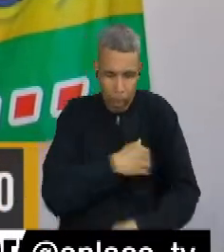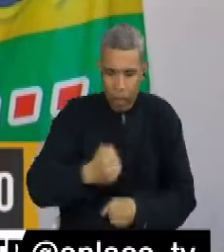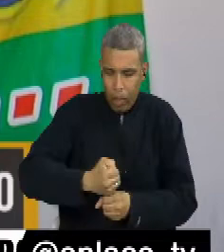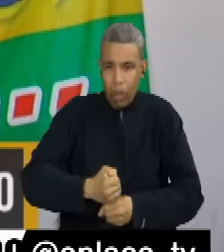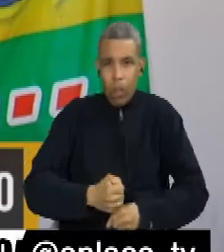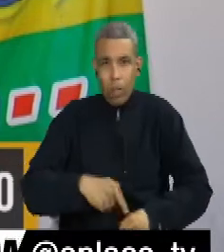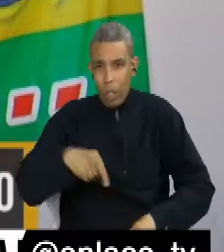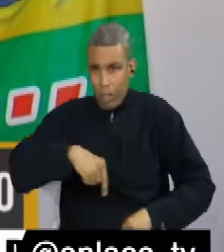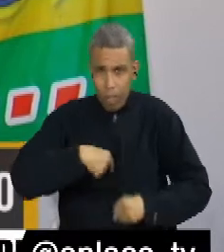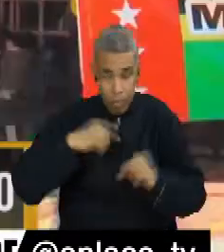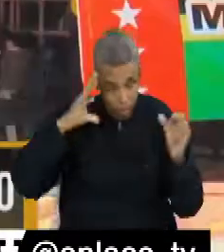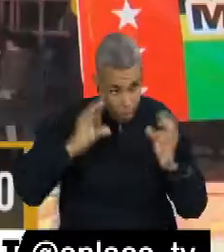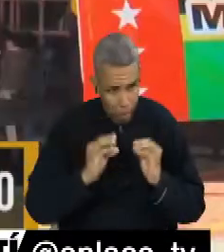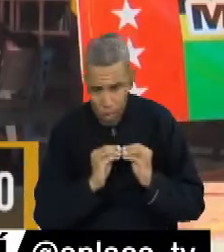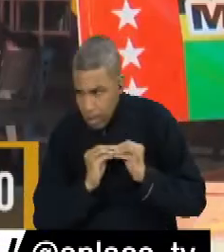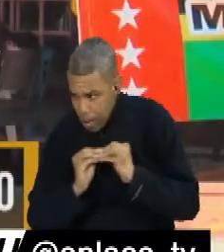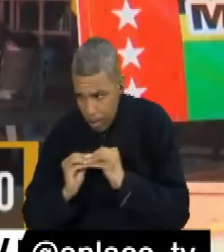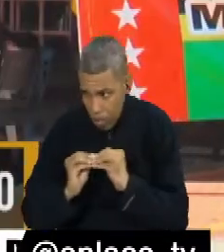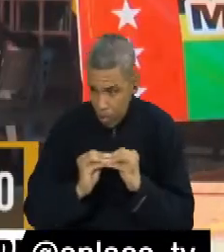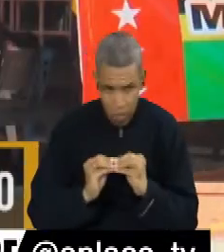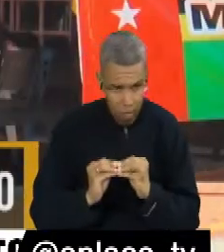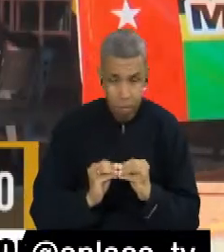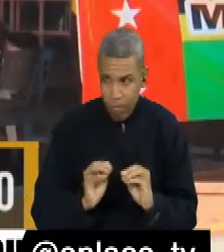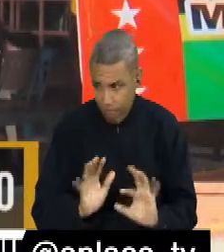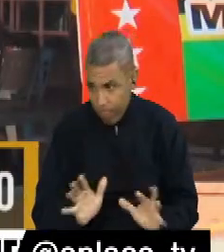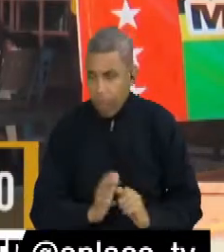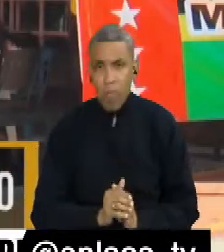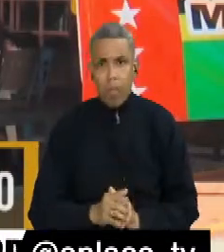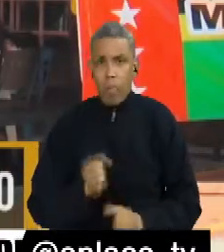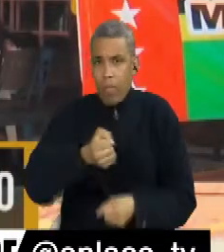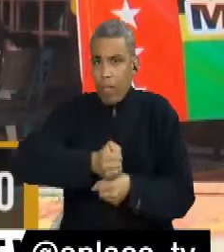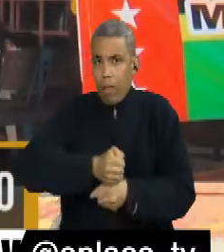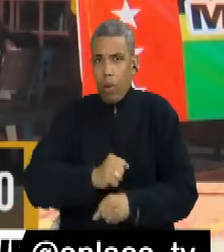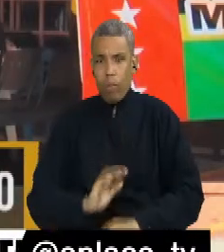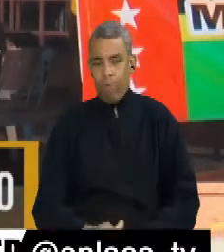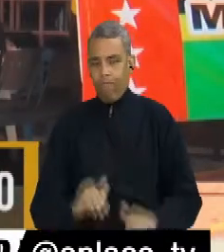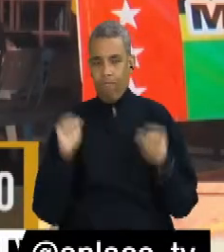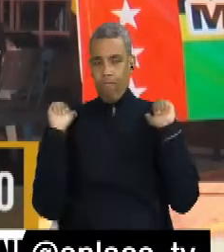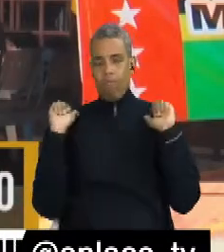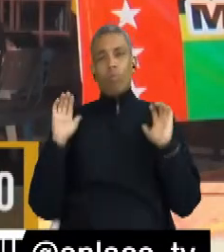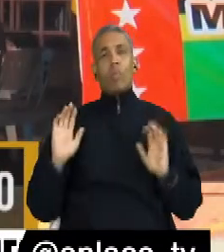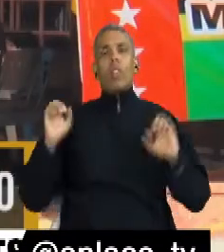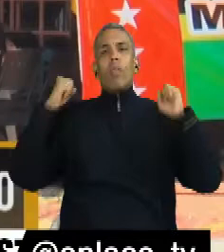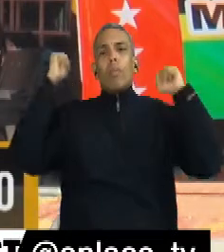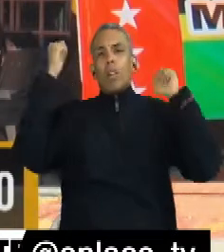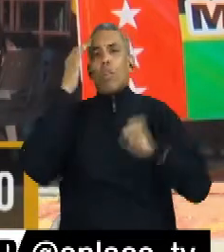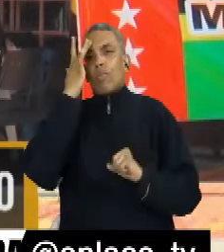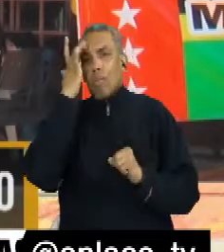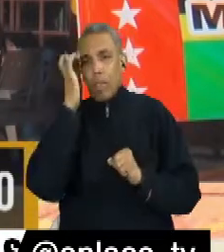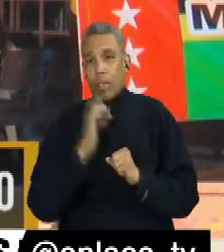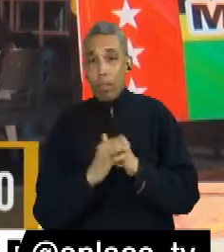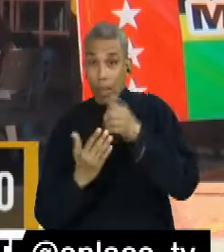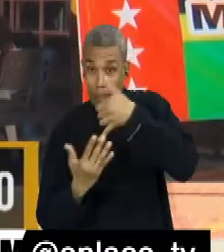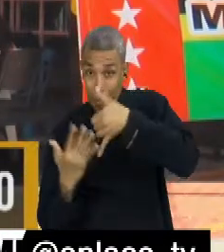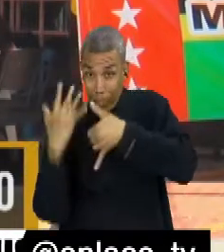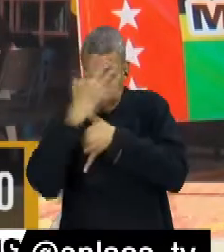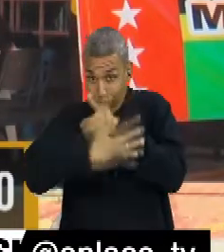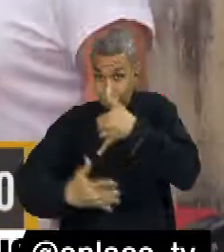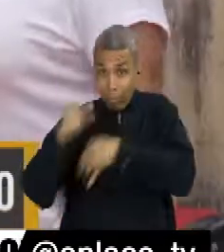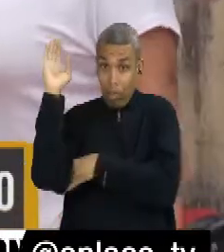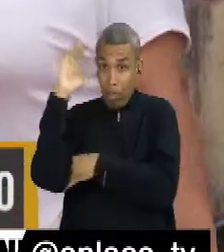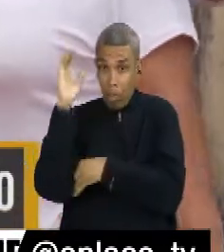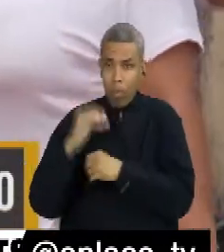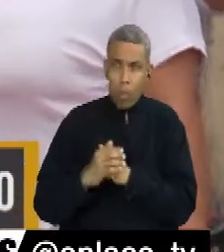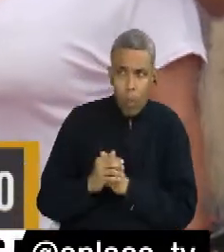actividades atendiendo el llamado del Comité de Paro Nacional de hacer un paro total de nuestras